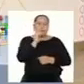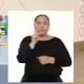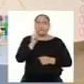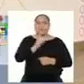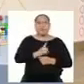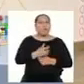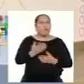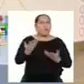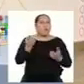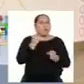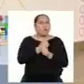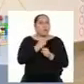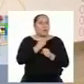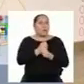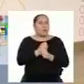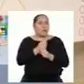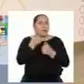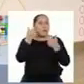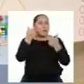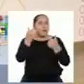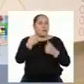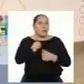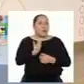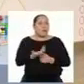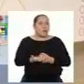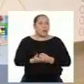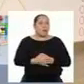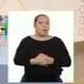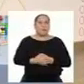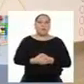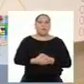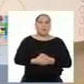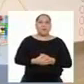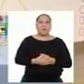párpados no funcionó conmigo